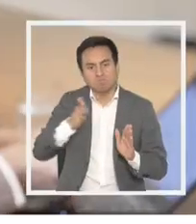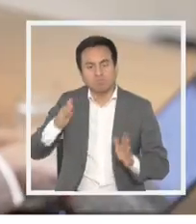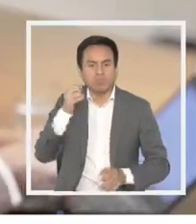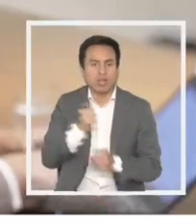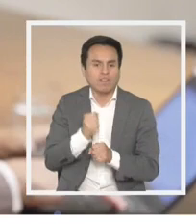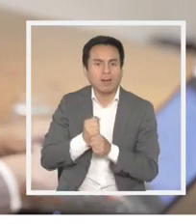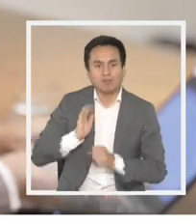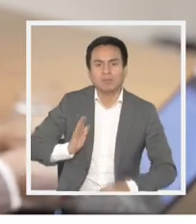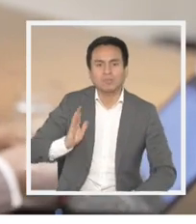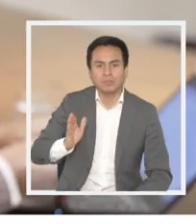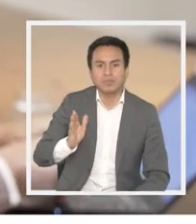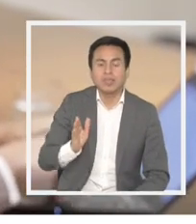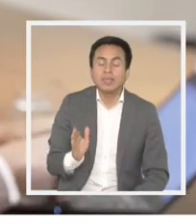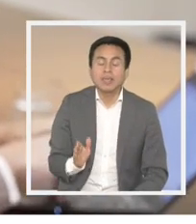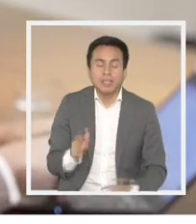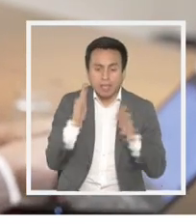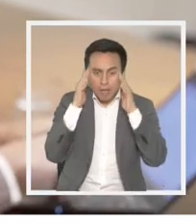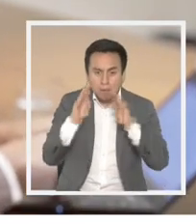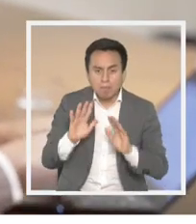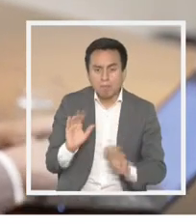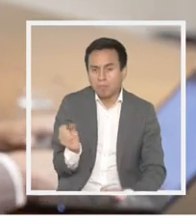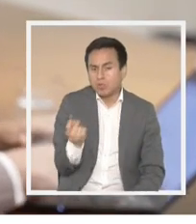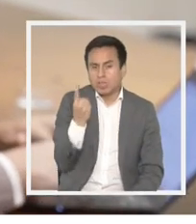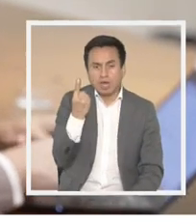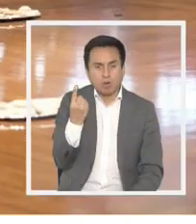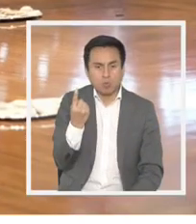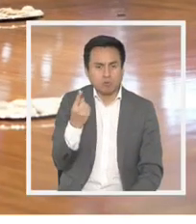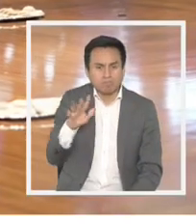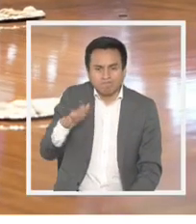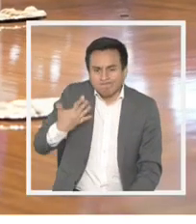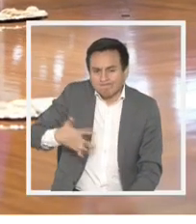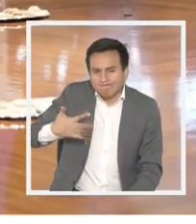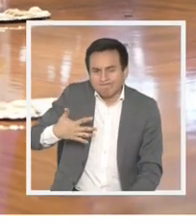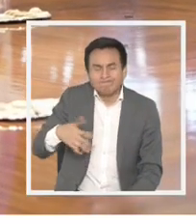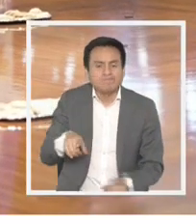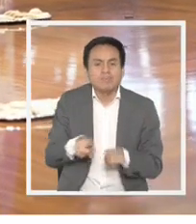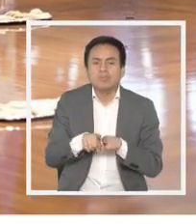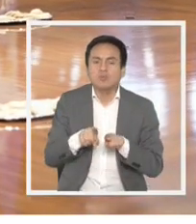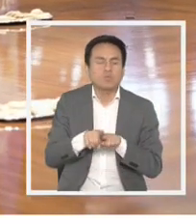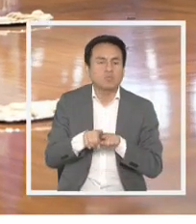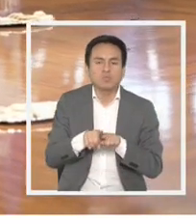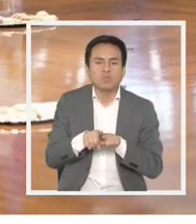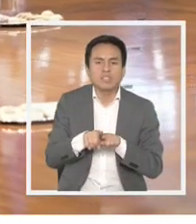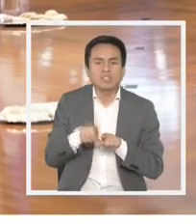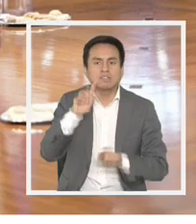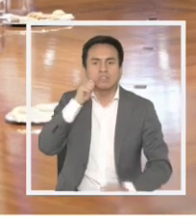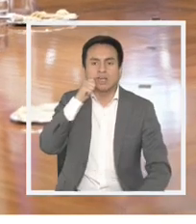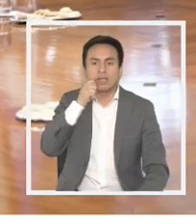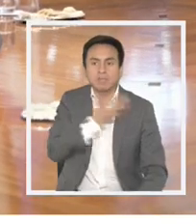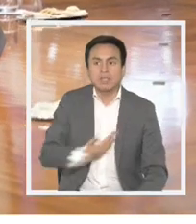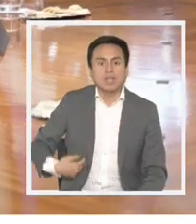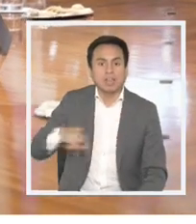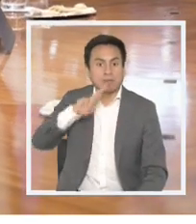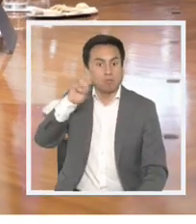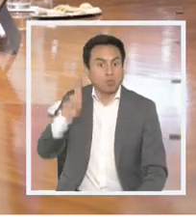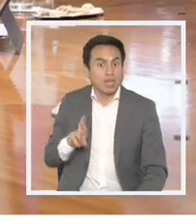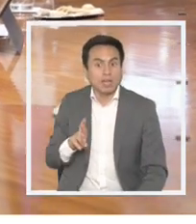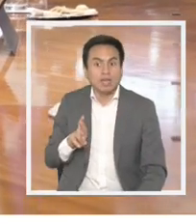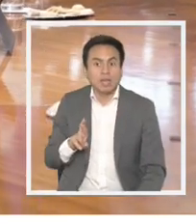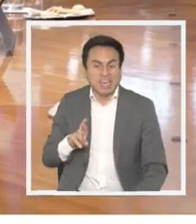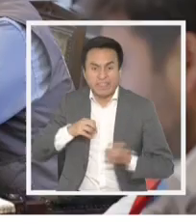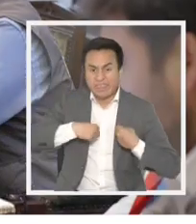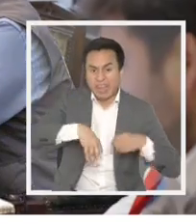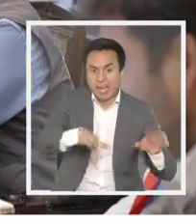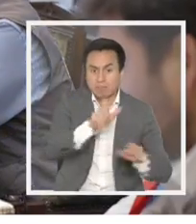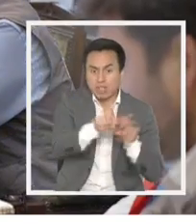trabajo y la prioridad número uno es el sentido cierto que la que ha señalado el presidente de la república de